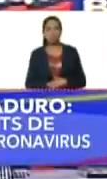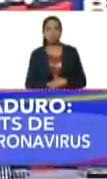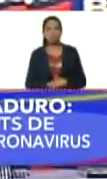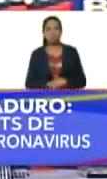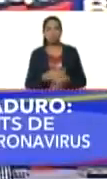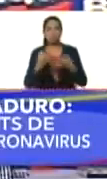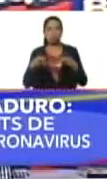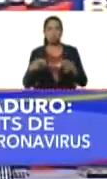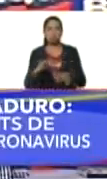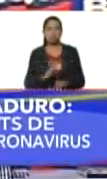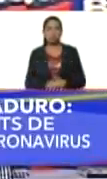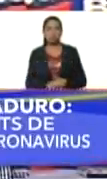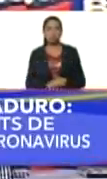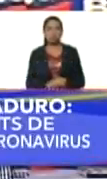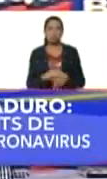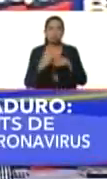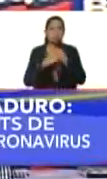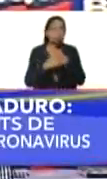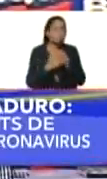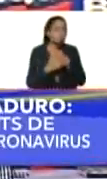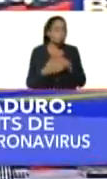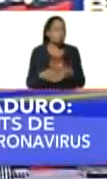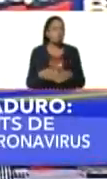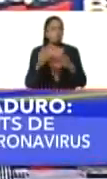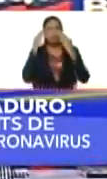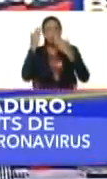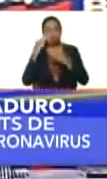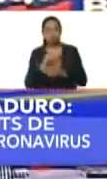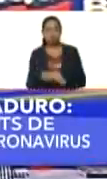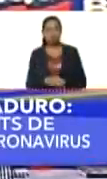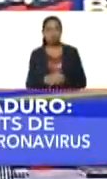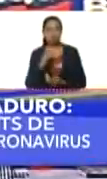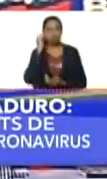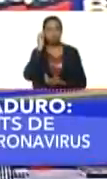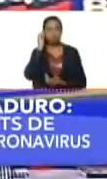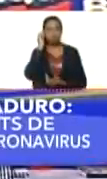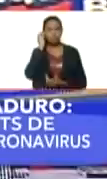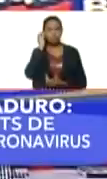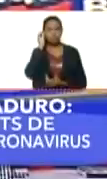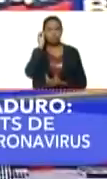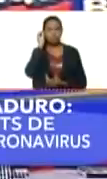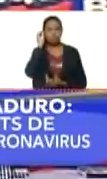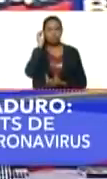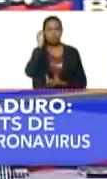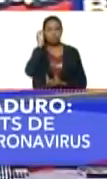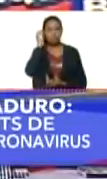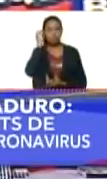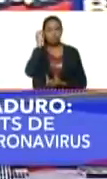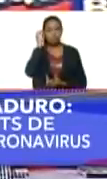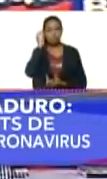pum, cariñoso, saludo el puñito. O con la cadera, el caderú, pum,